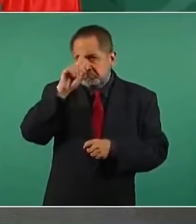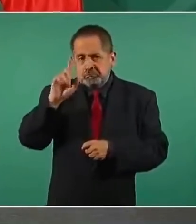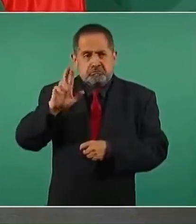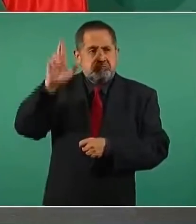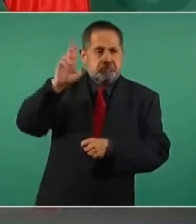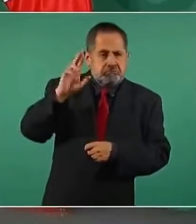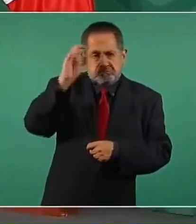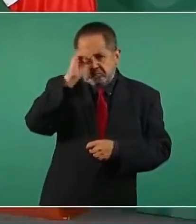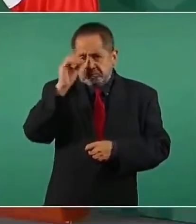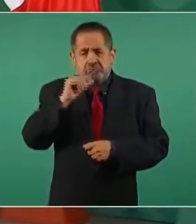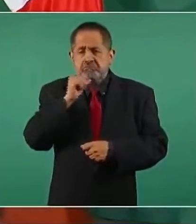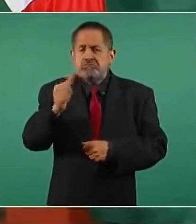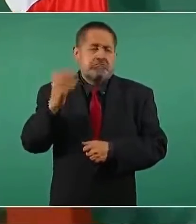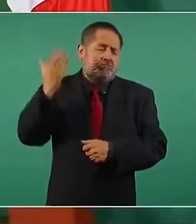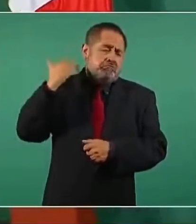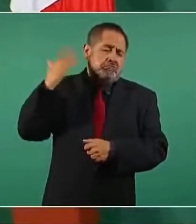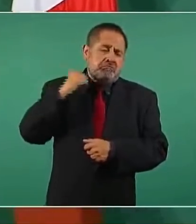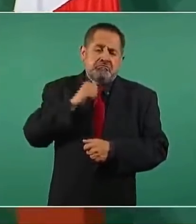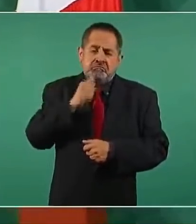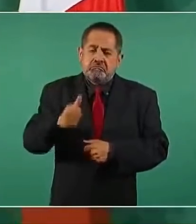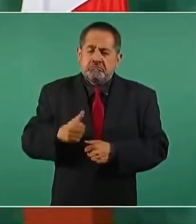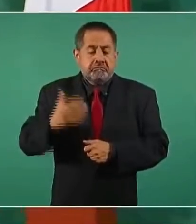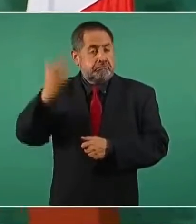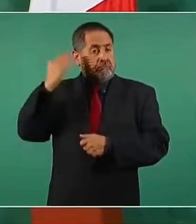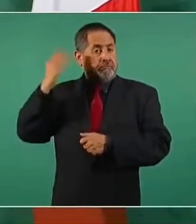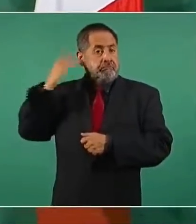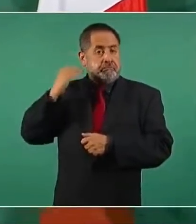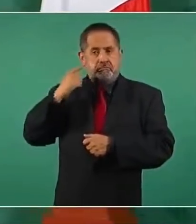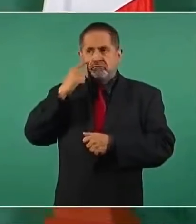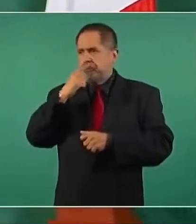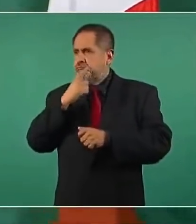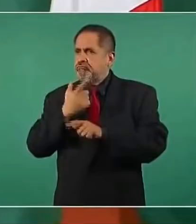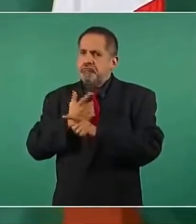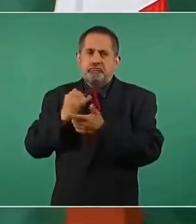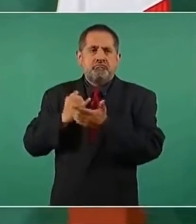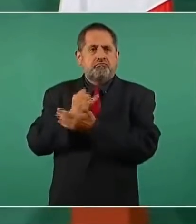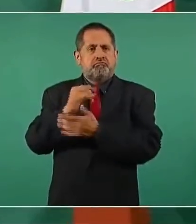democrático, nunca ha habido democracia en nuestro país.